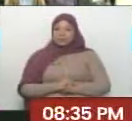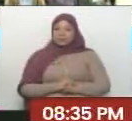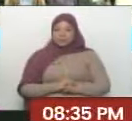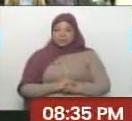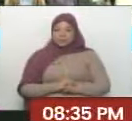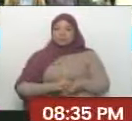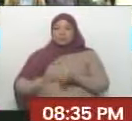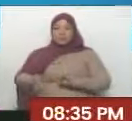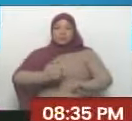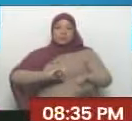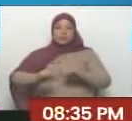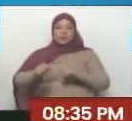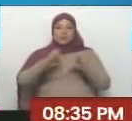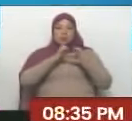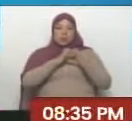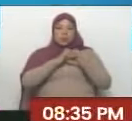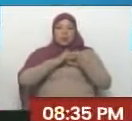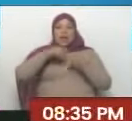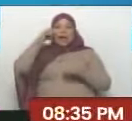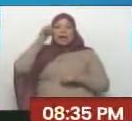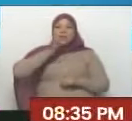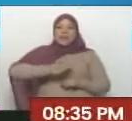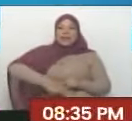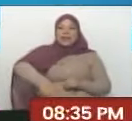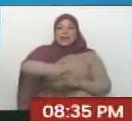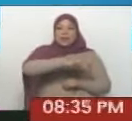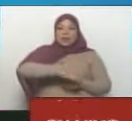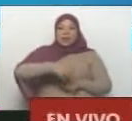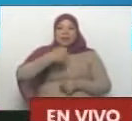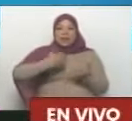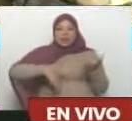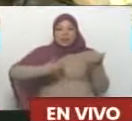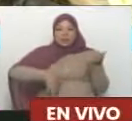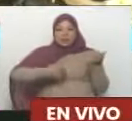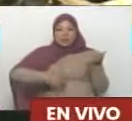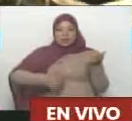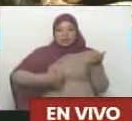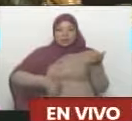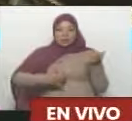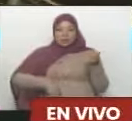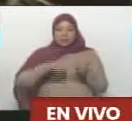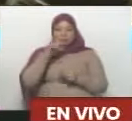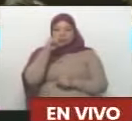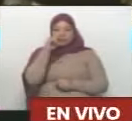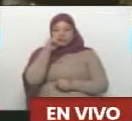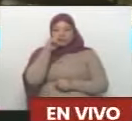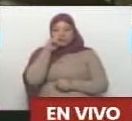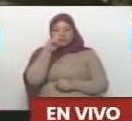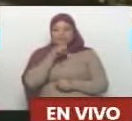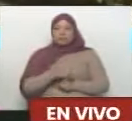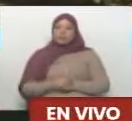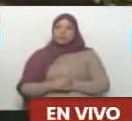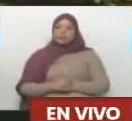El Movimiento Corazón Llanero, Cristóbal Jiménez,